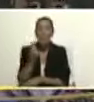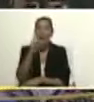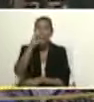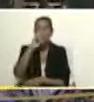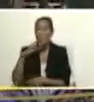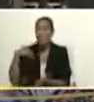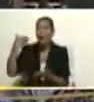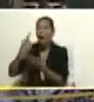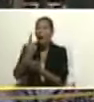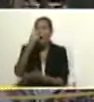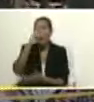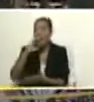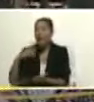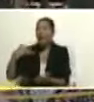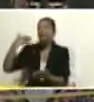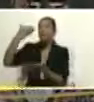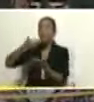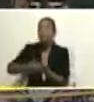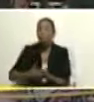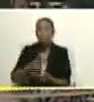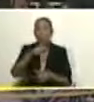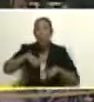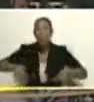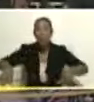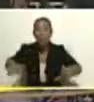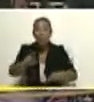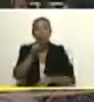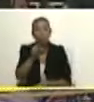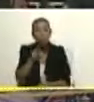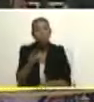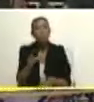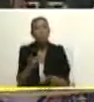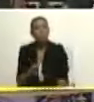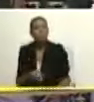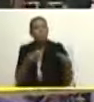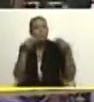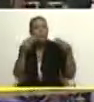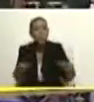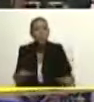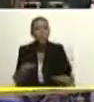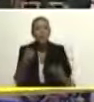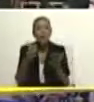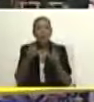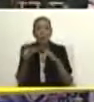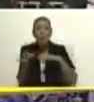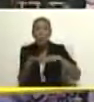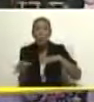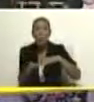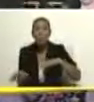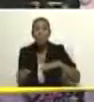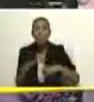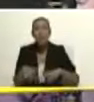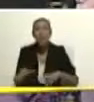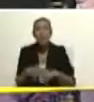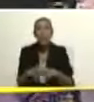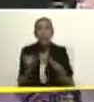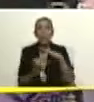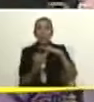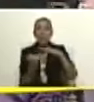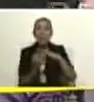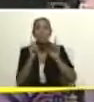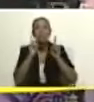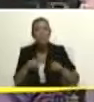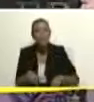año aproximadamente estuvimos acá, usted entregando a nuestro municipio Tomás Lander una institución